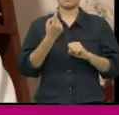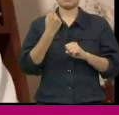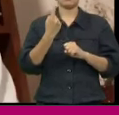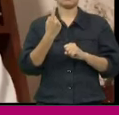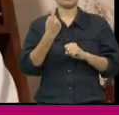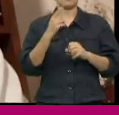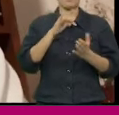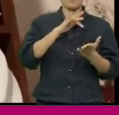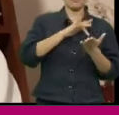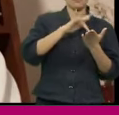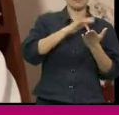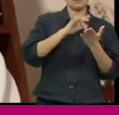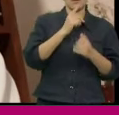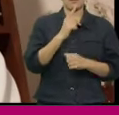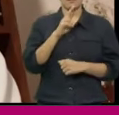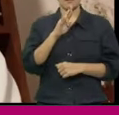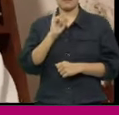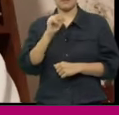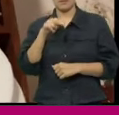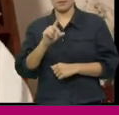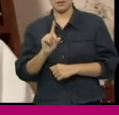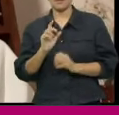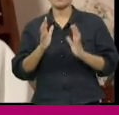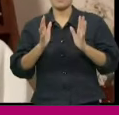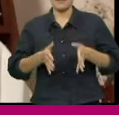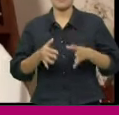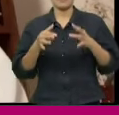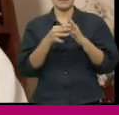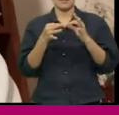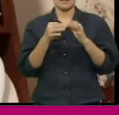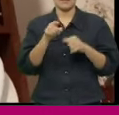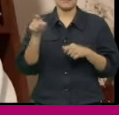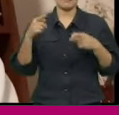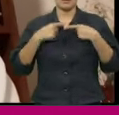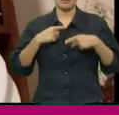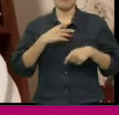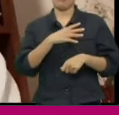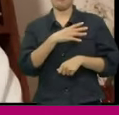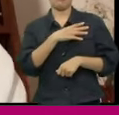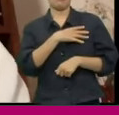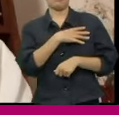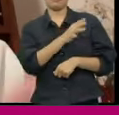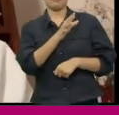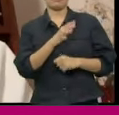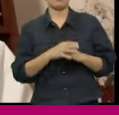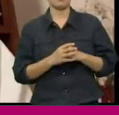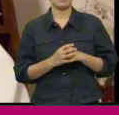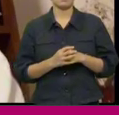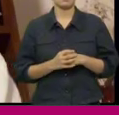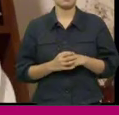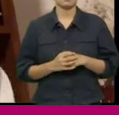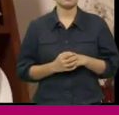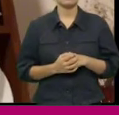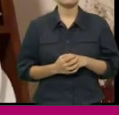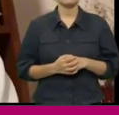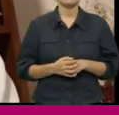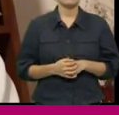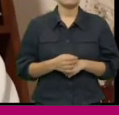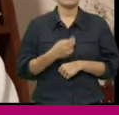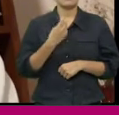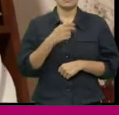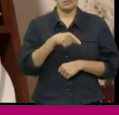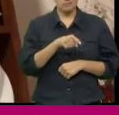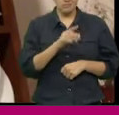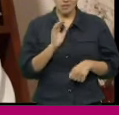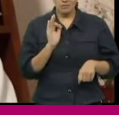claro que la población lo repudia, a esa, o lo respalda muy modestamente a esa